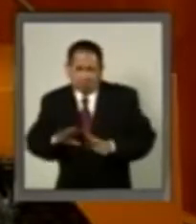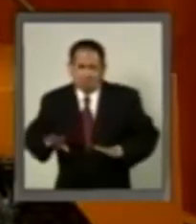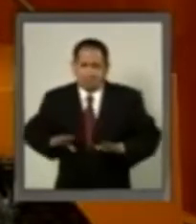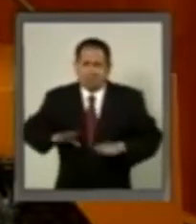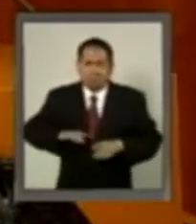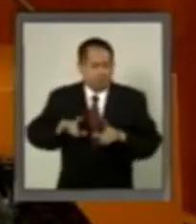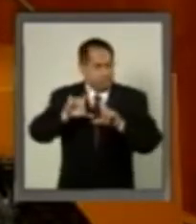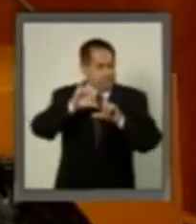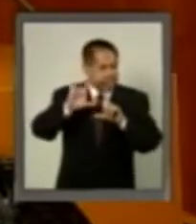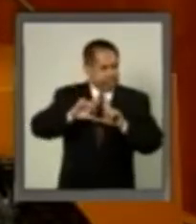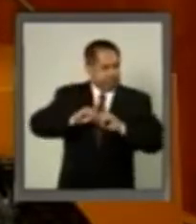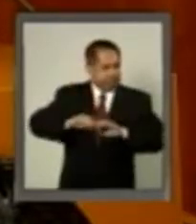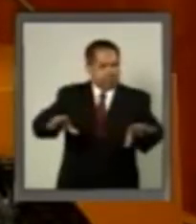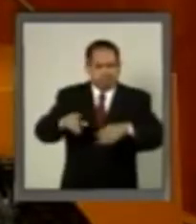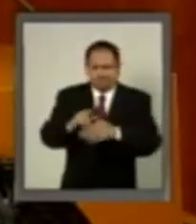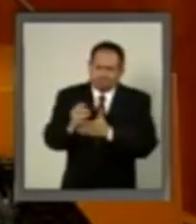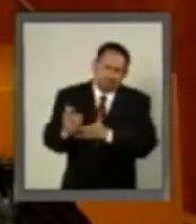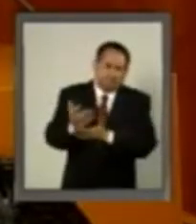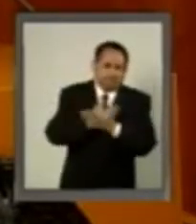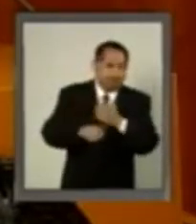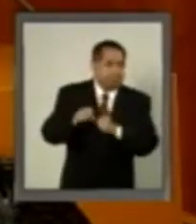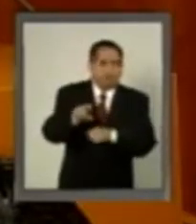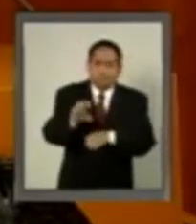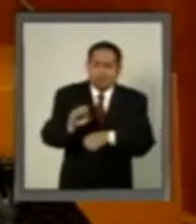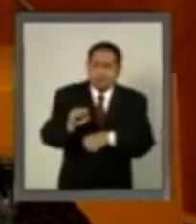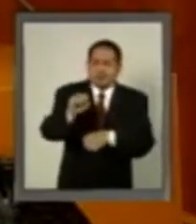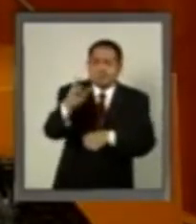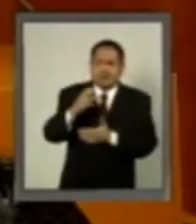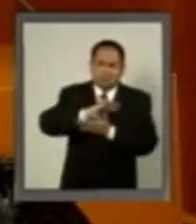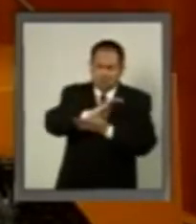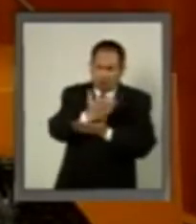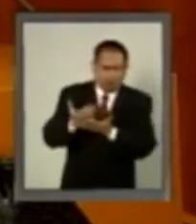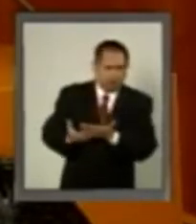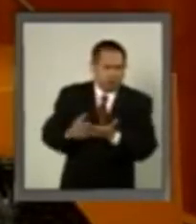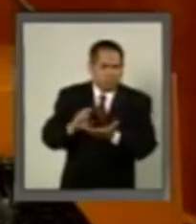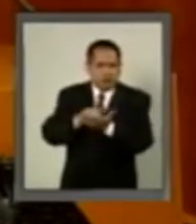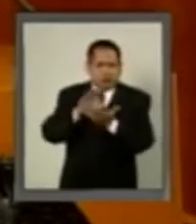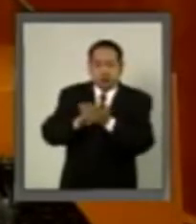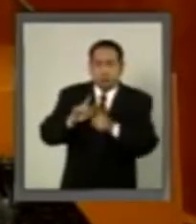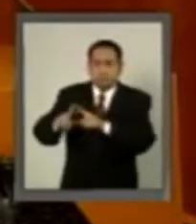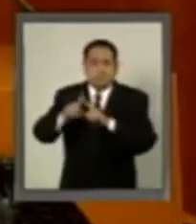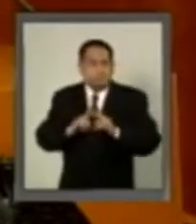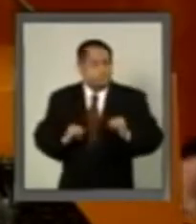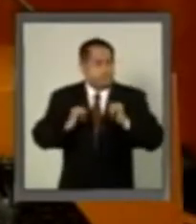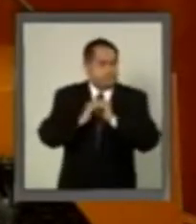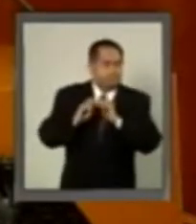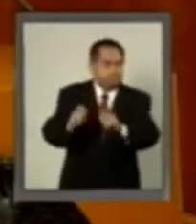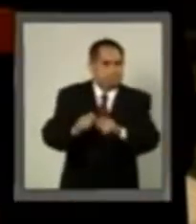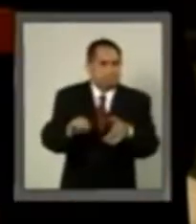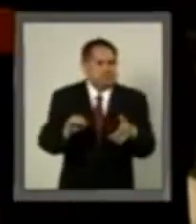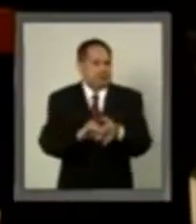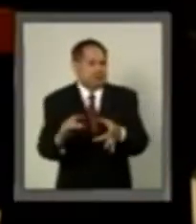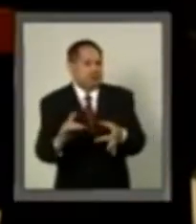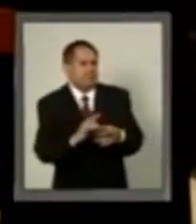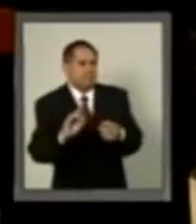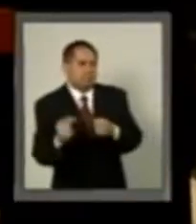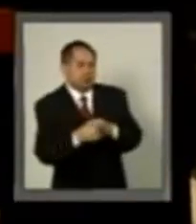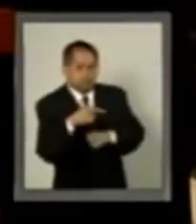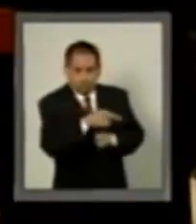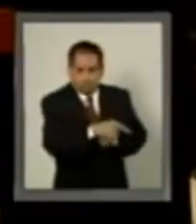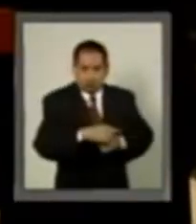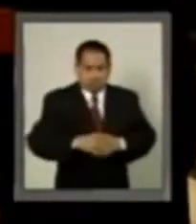gobierno federal, para un poco tapar las omisiones y las faltas de los gobiernos, entre